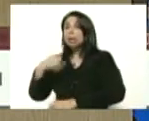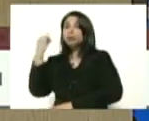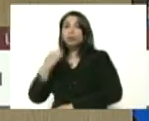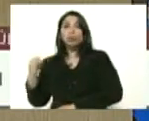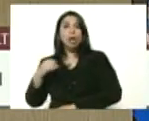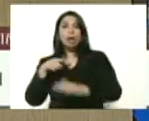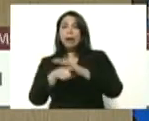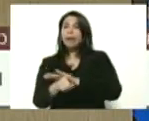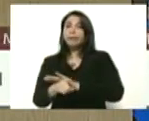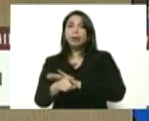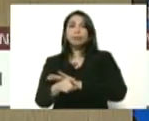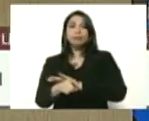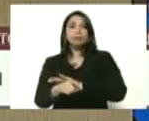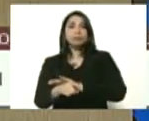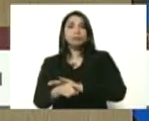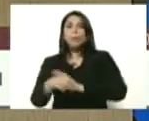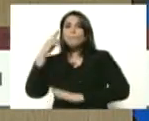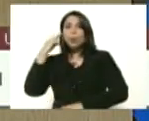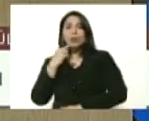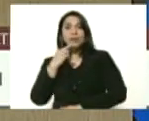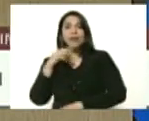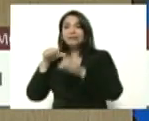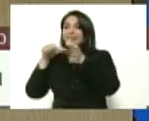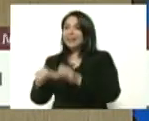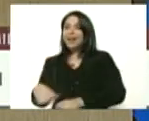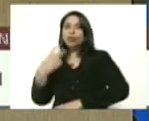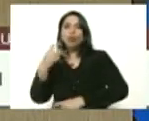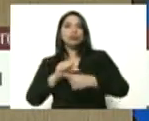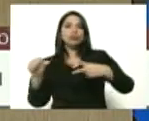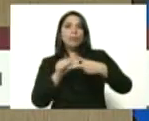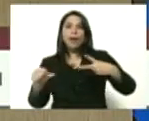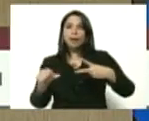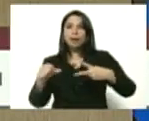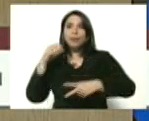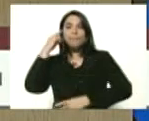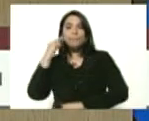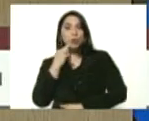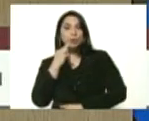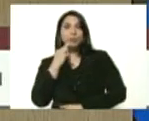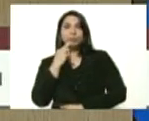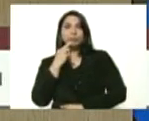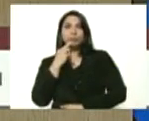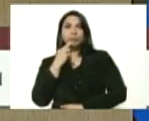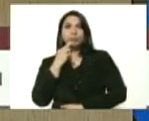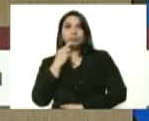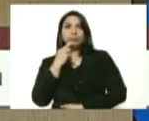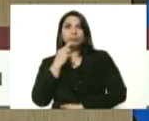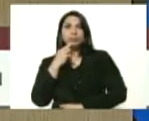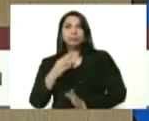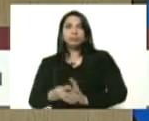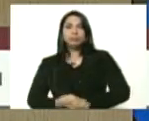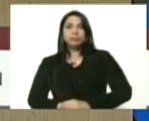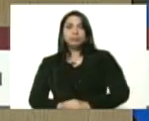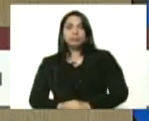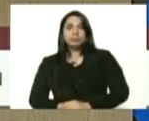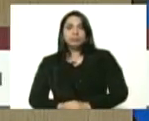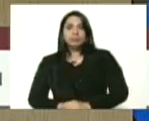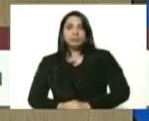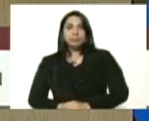Zulia. El que entra por Santa Elena de Guairén se queda 2 semanas en Santa Elena de Guairén.